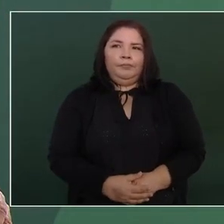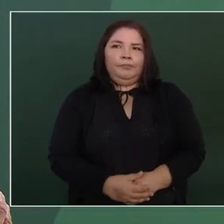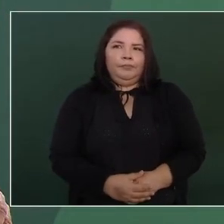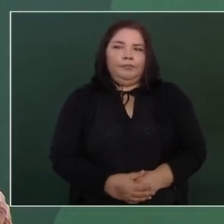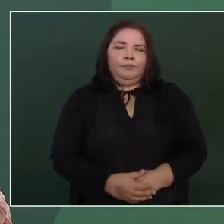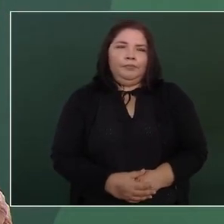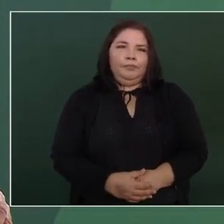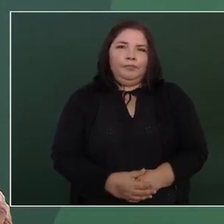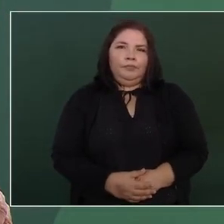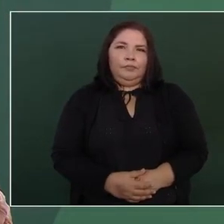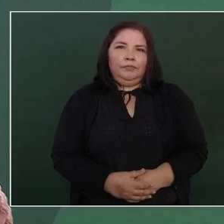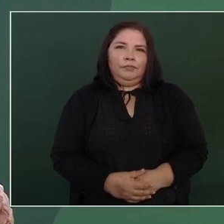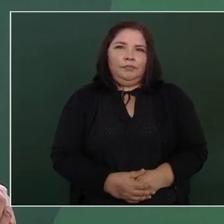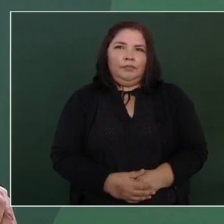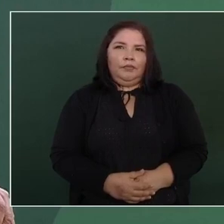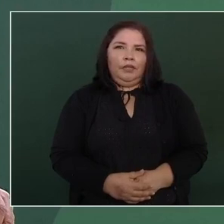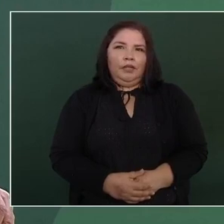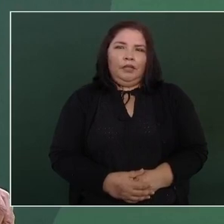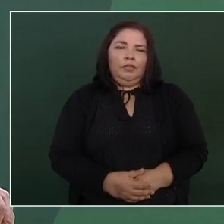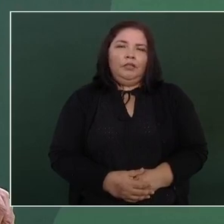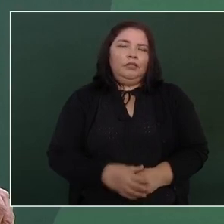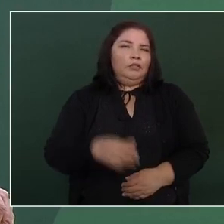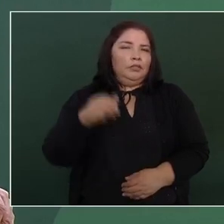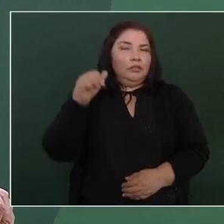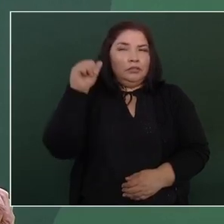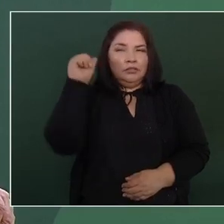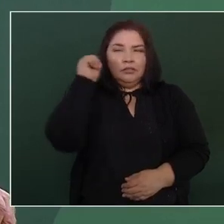que siempre sea,